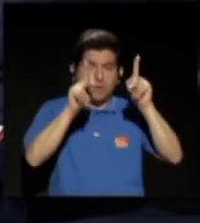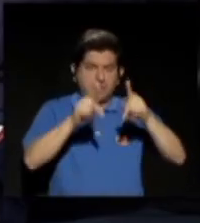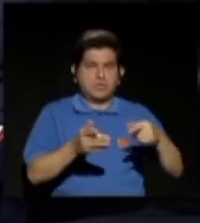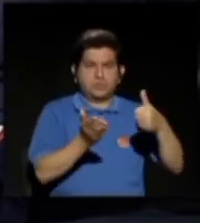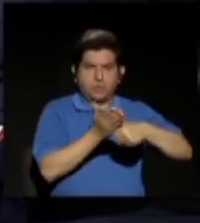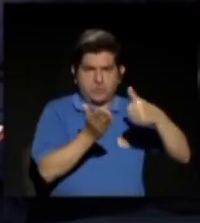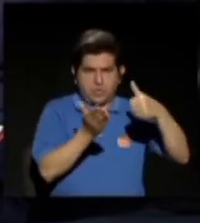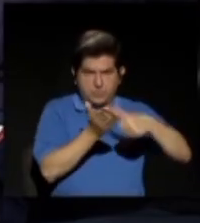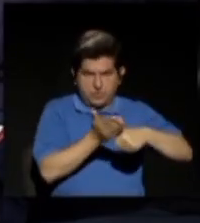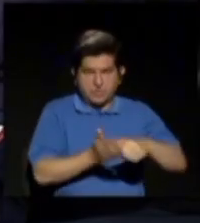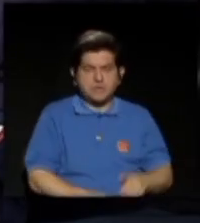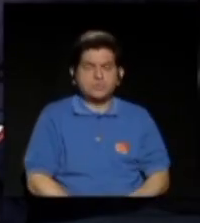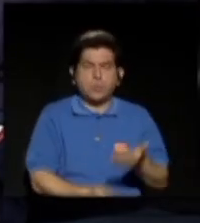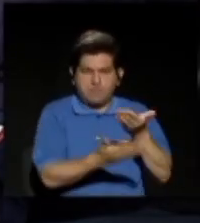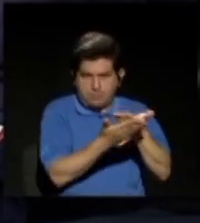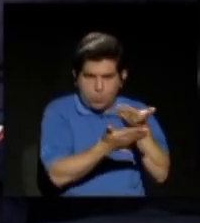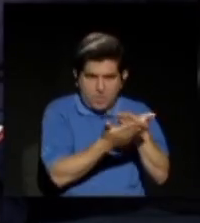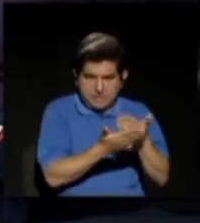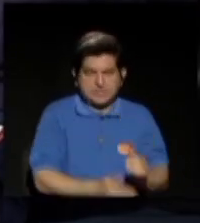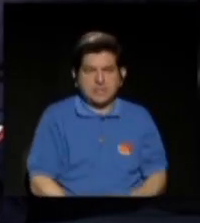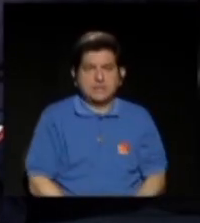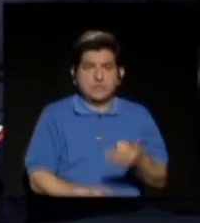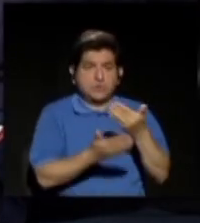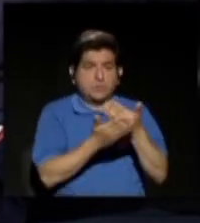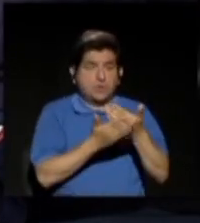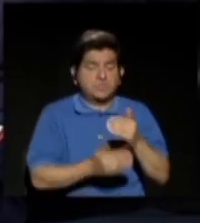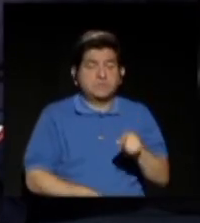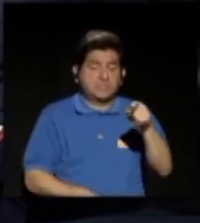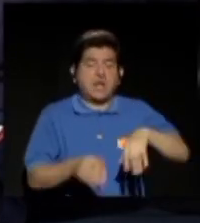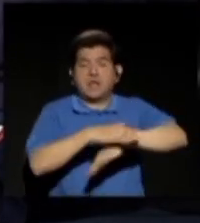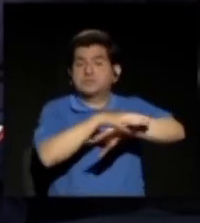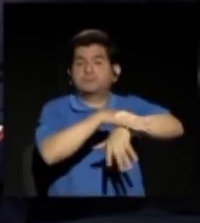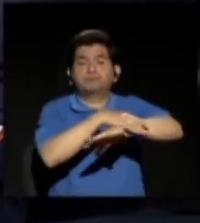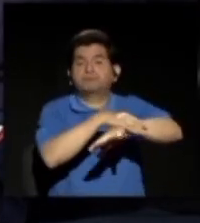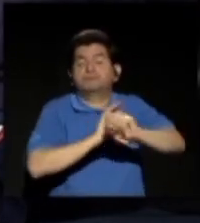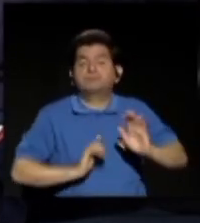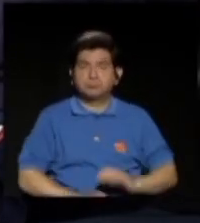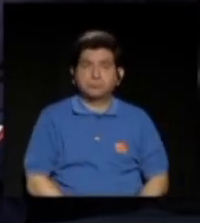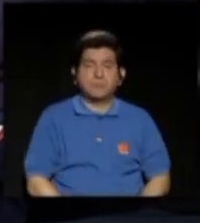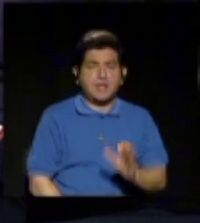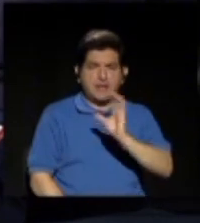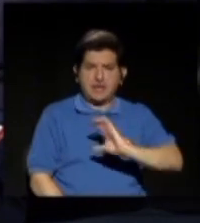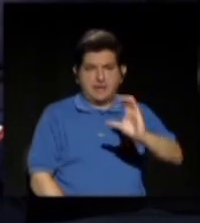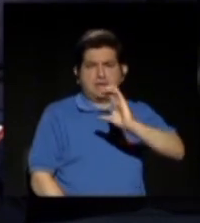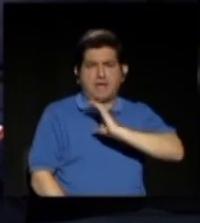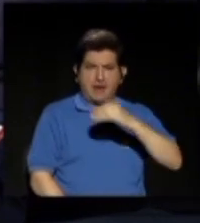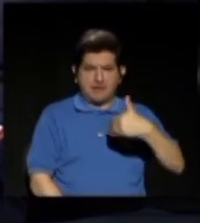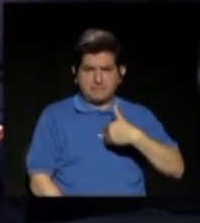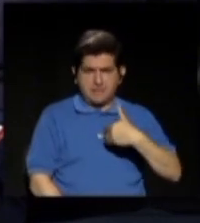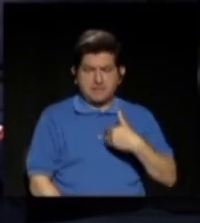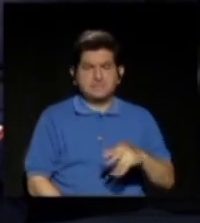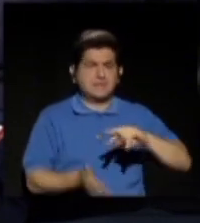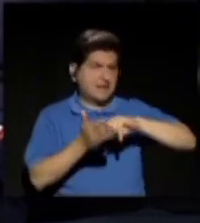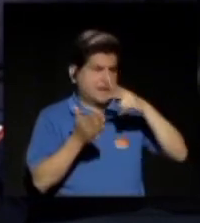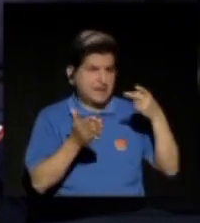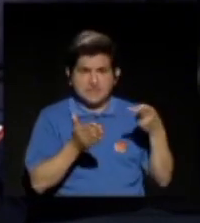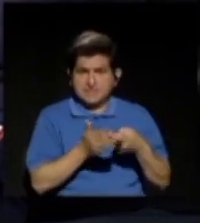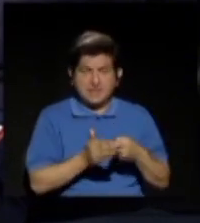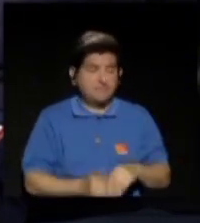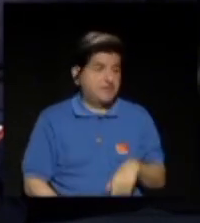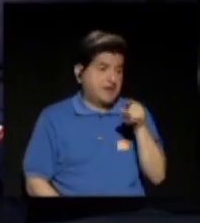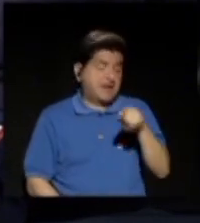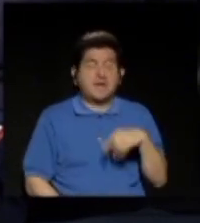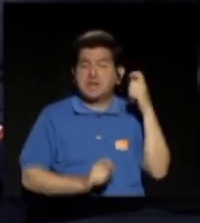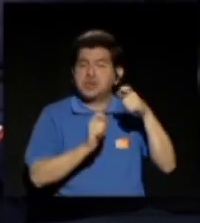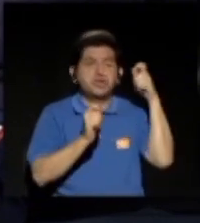fueron los que estaban en la muestra, y la muestra es aleatoria, con ciertas características, y aleatoria quiere decir es una lotería, y no